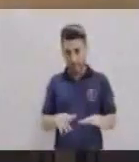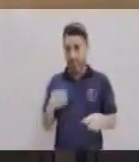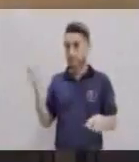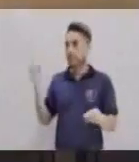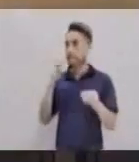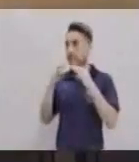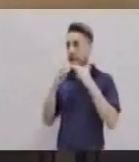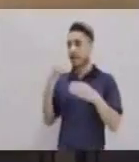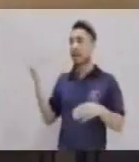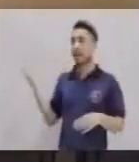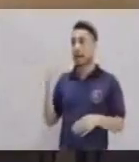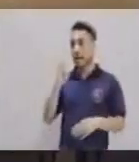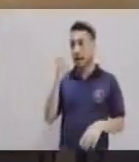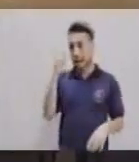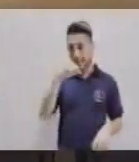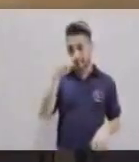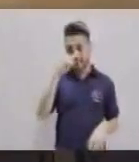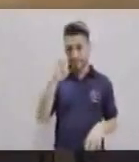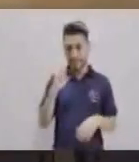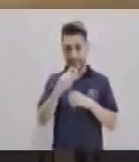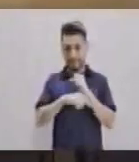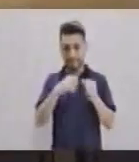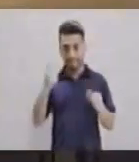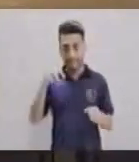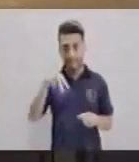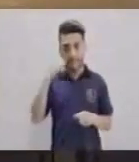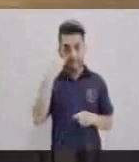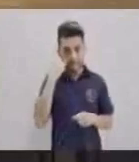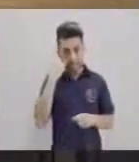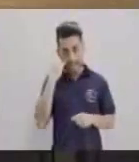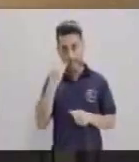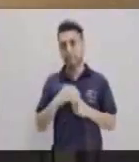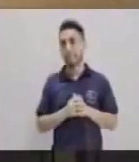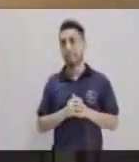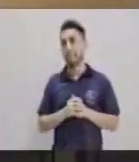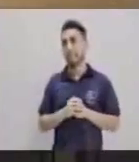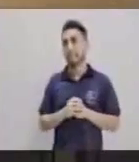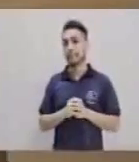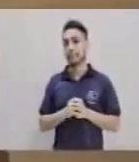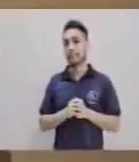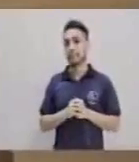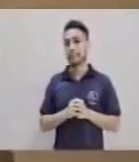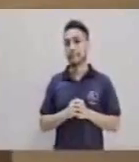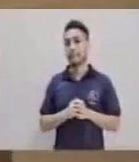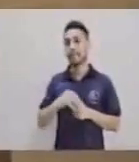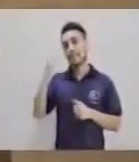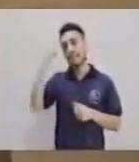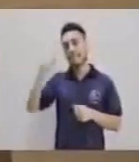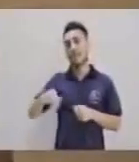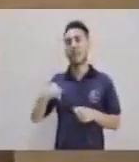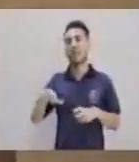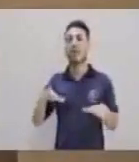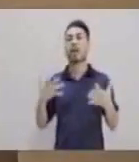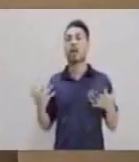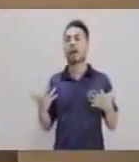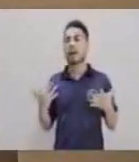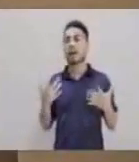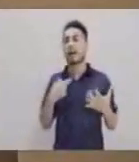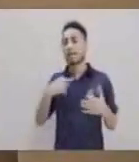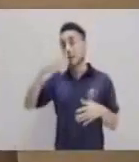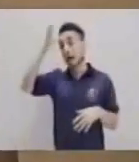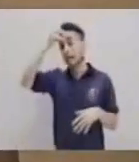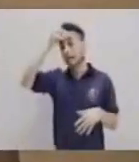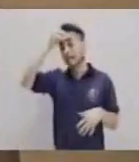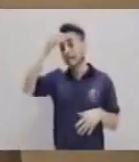Nenchan, Stephanie Rosales. Mi nombre es Stephanie Rosales. El día de hoy vamos